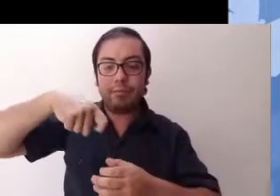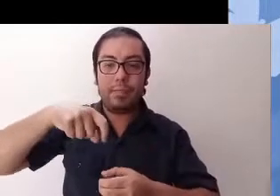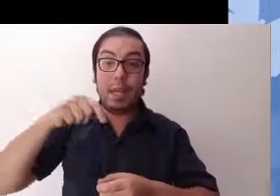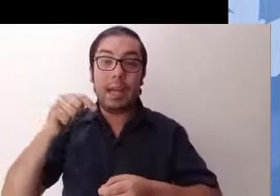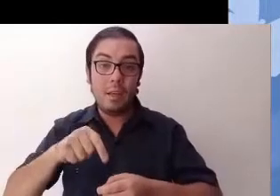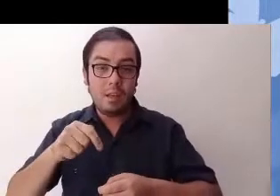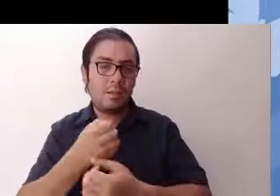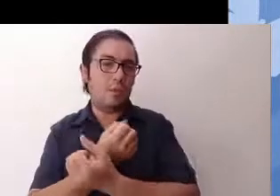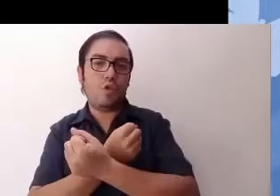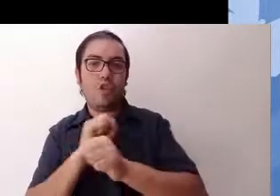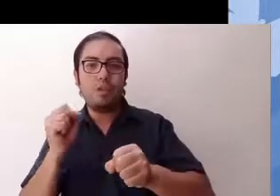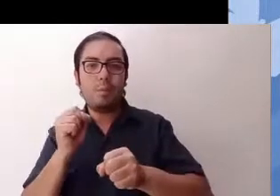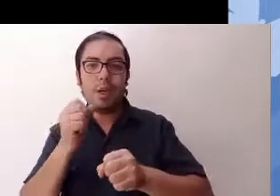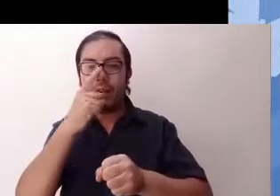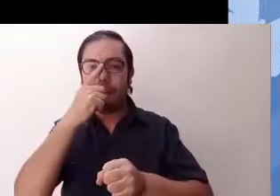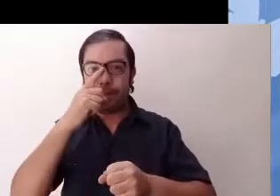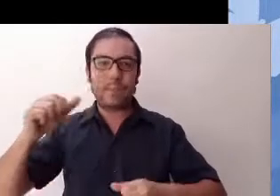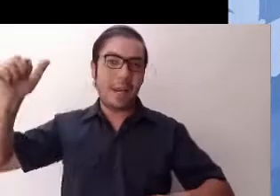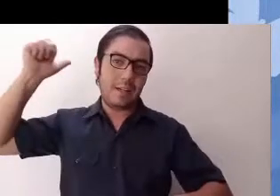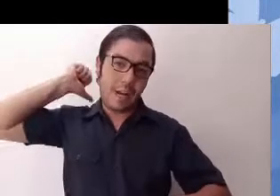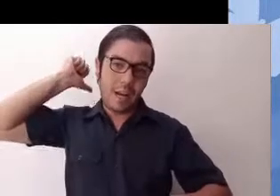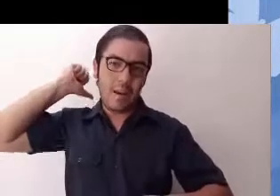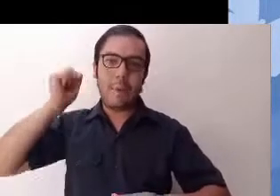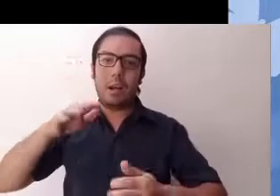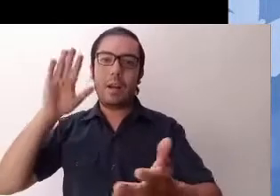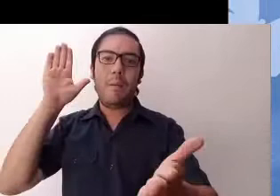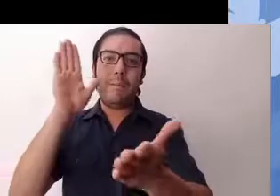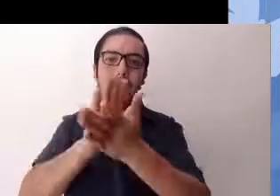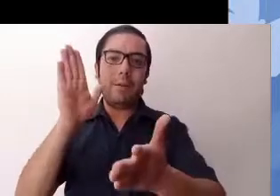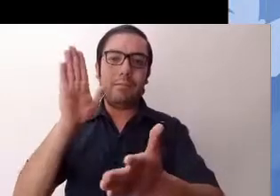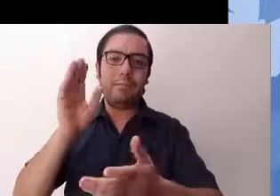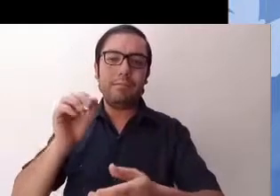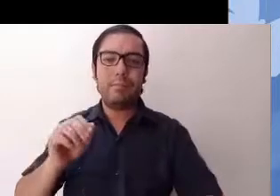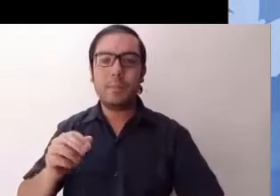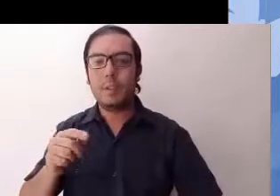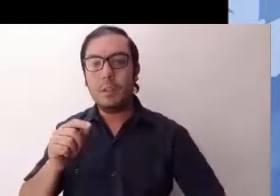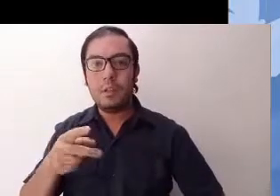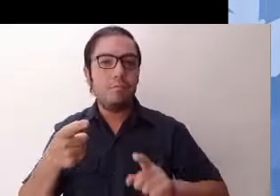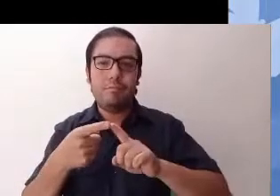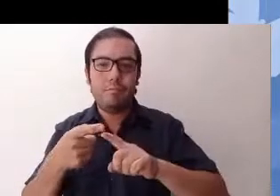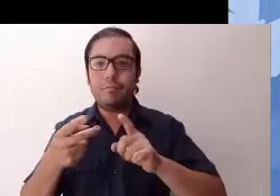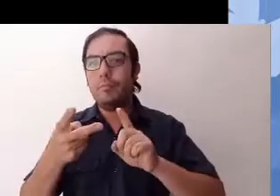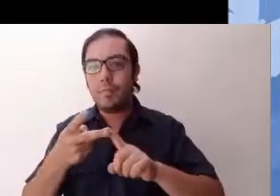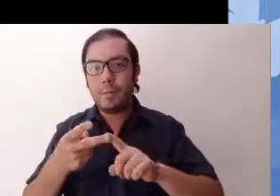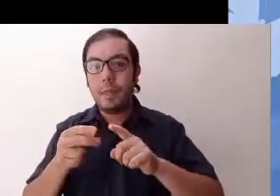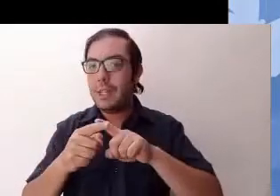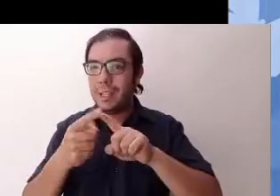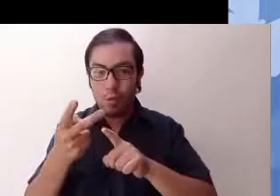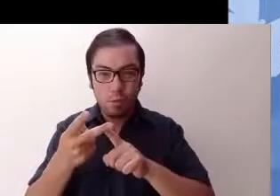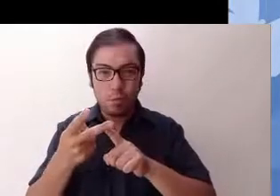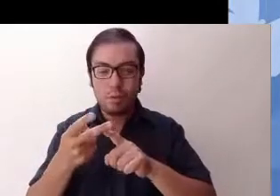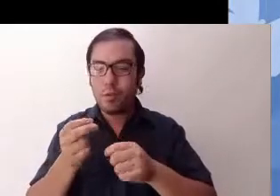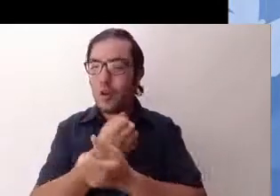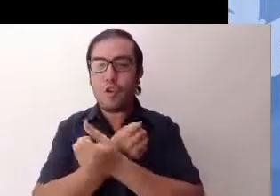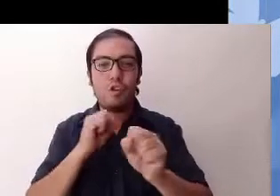se puede, golpeamos en la espalda y si eso tampoco funciona, comenzamos con la maniobra de Heimlich.